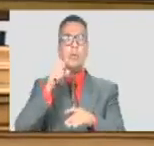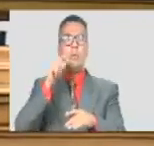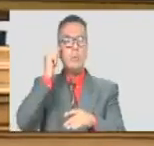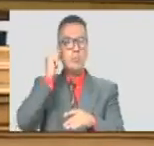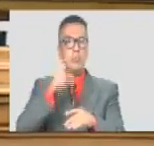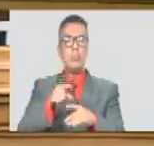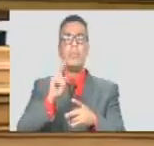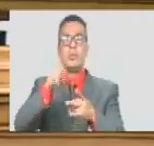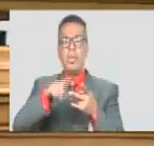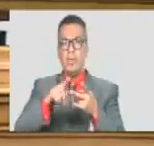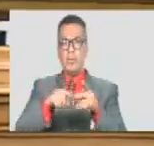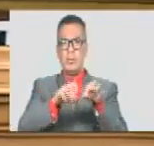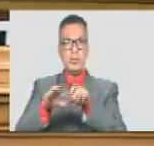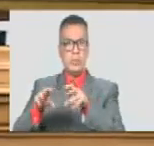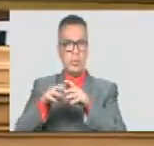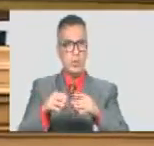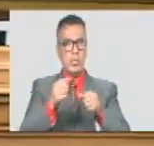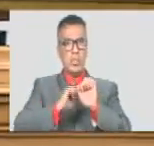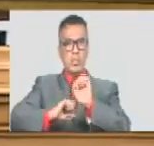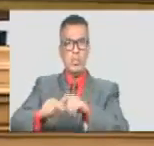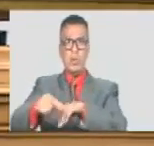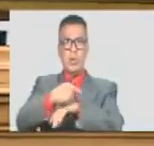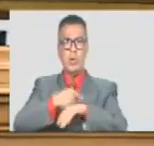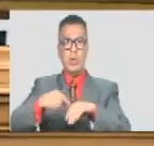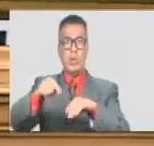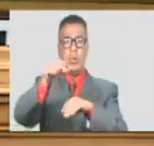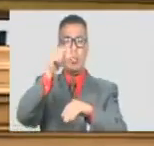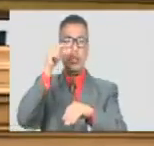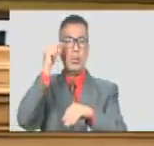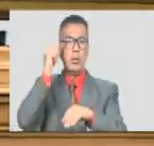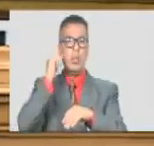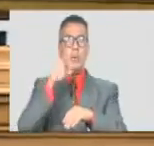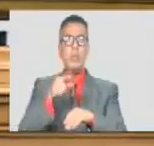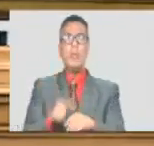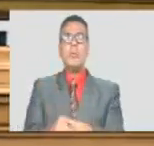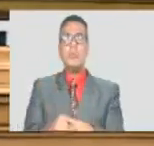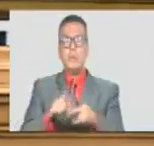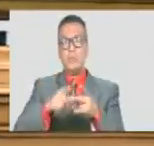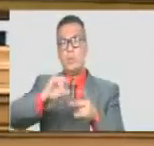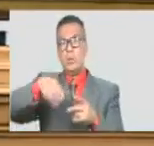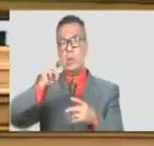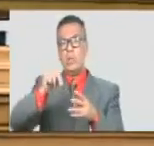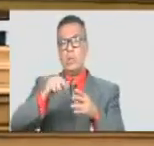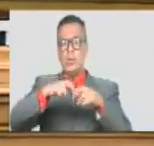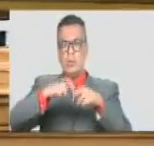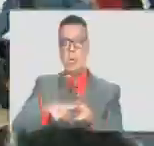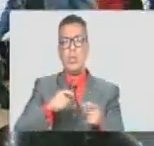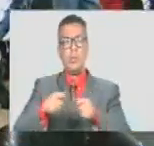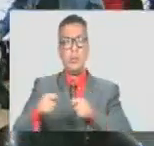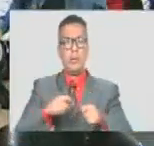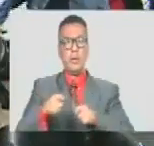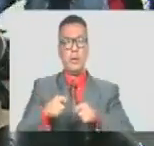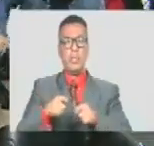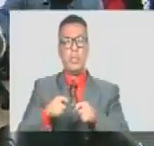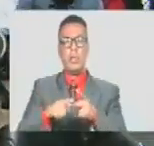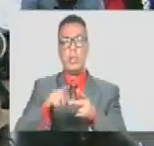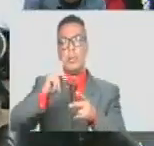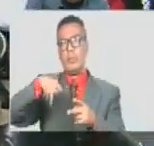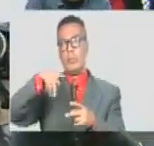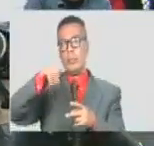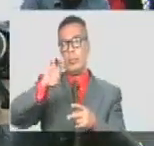González, también de la Secretaría de Afrodescendiente de la Gobernación de Miranda. Jesús García, investigador afrodescendiente. Pedro